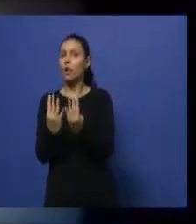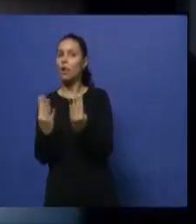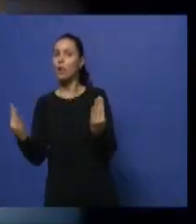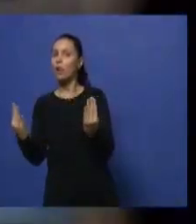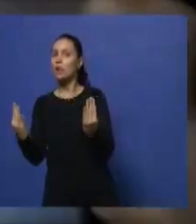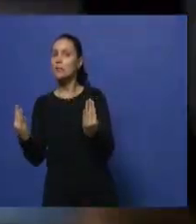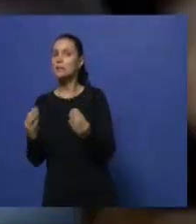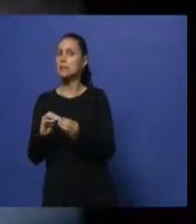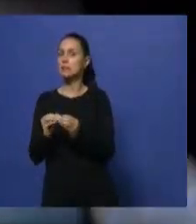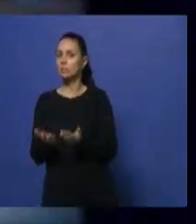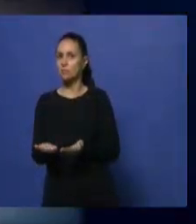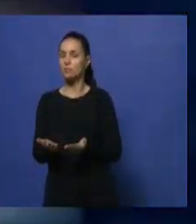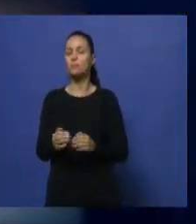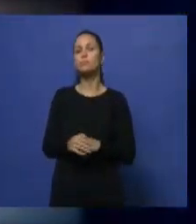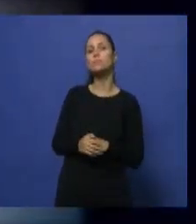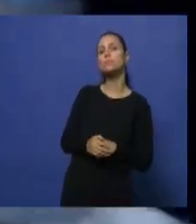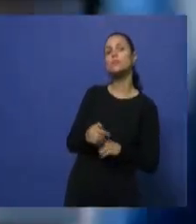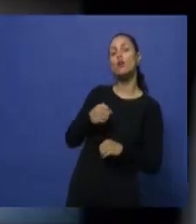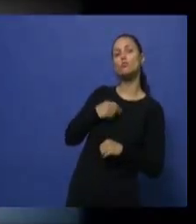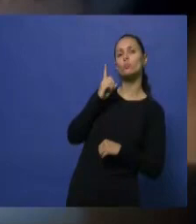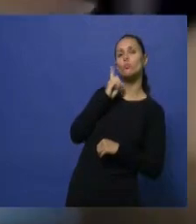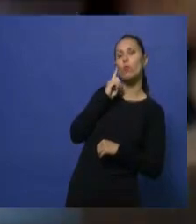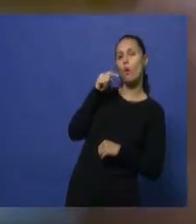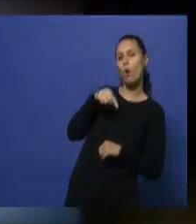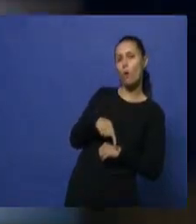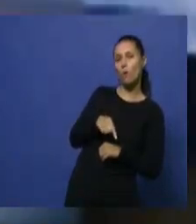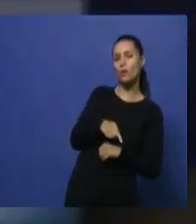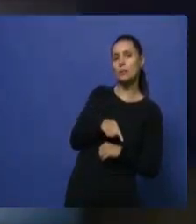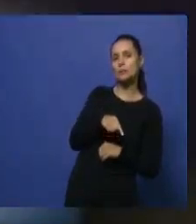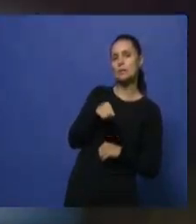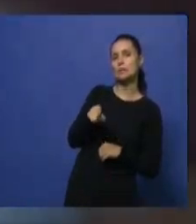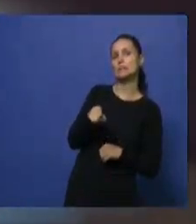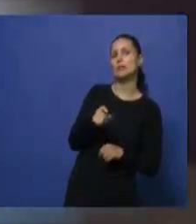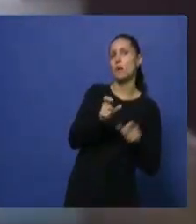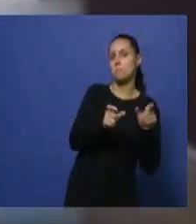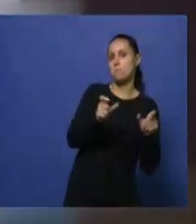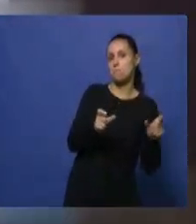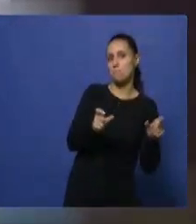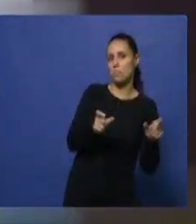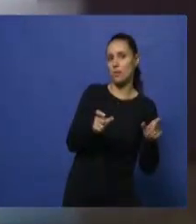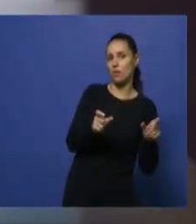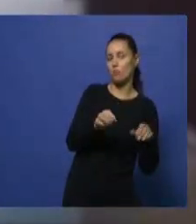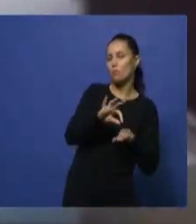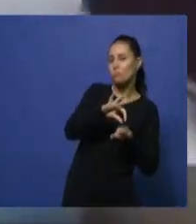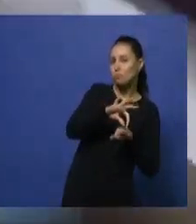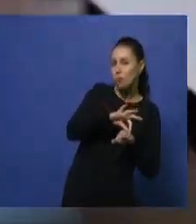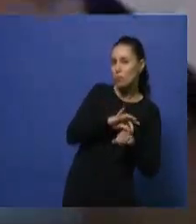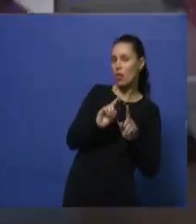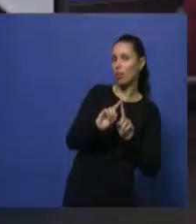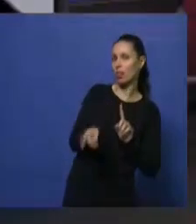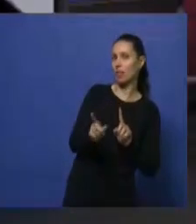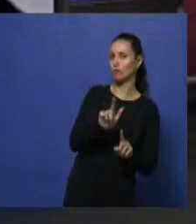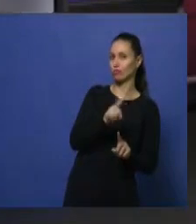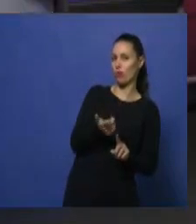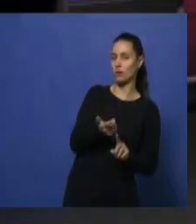hoy digo porque es bueno escuchar a aquellos que están en la diaria y que no tienen un compromiso directo con nadie -juan sólo escucha